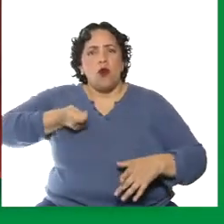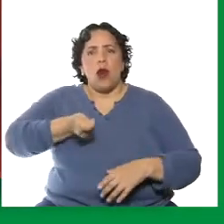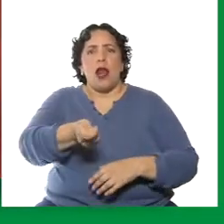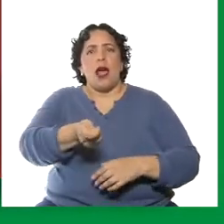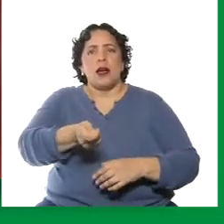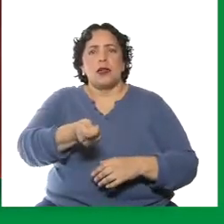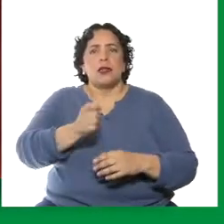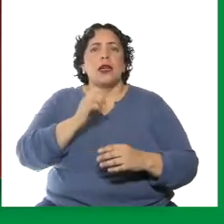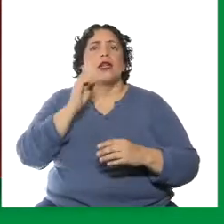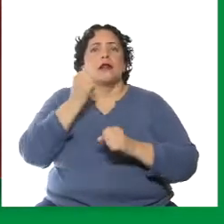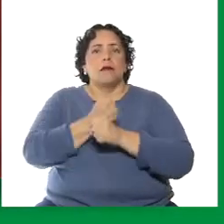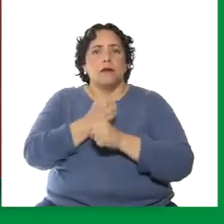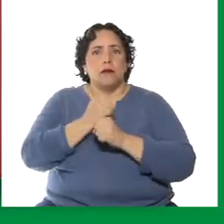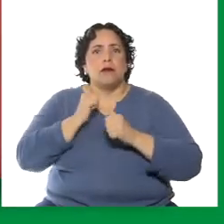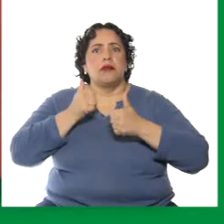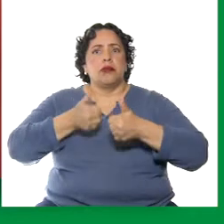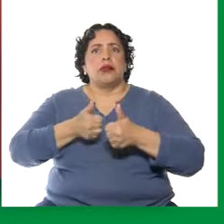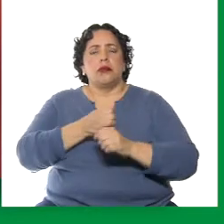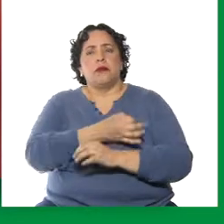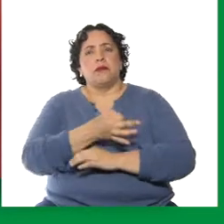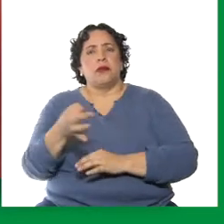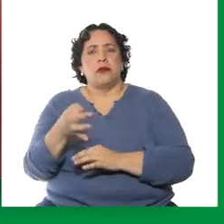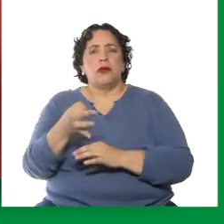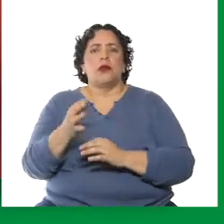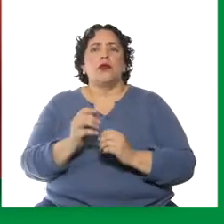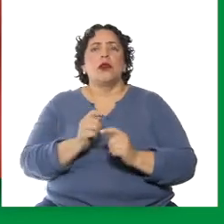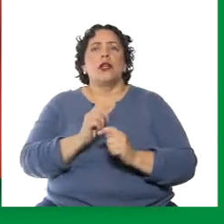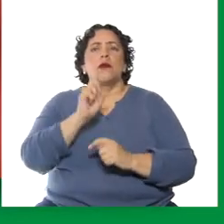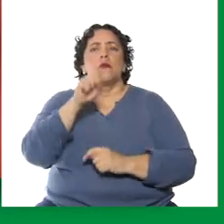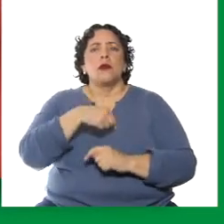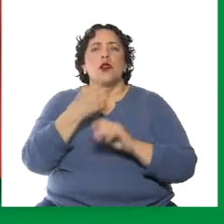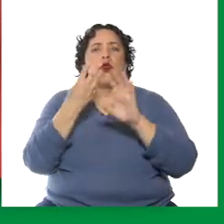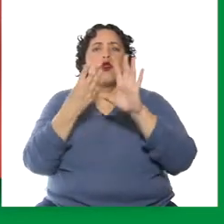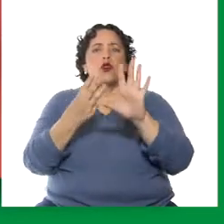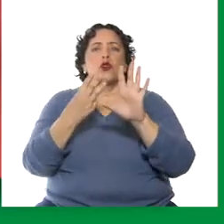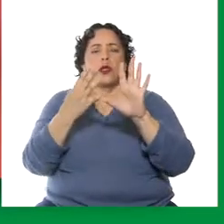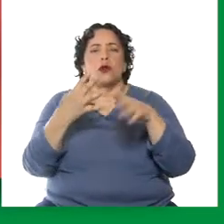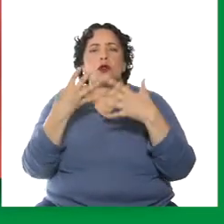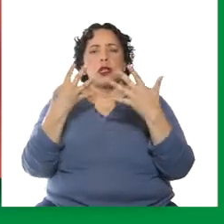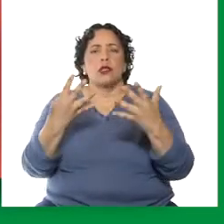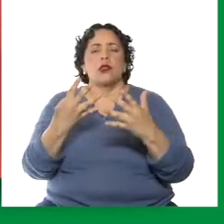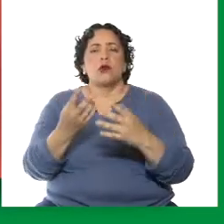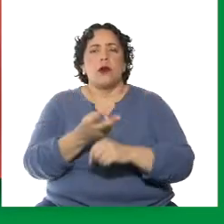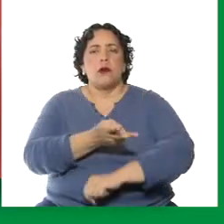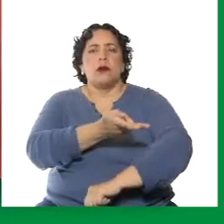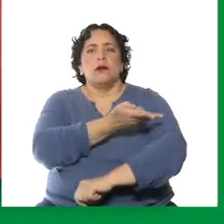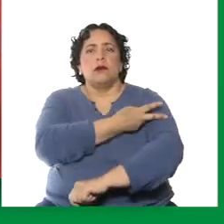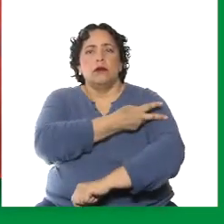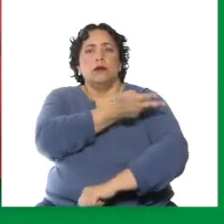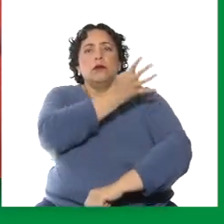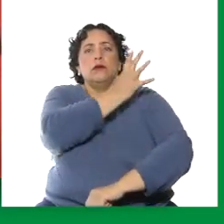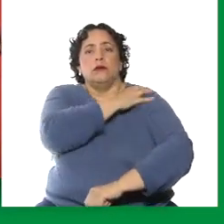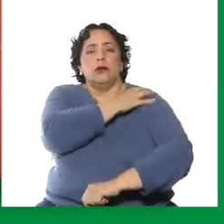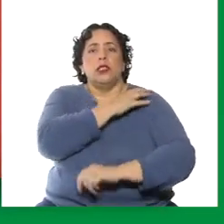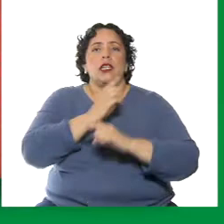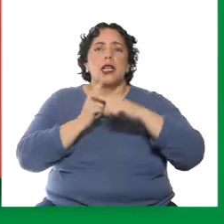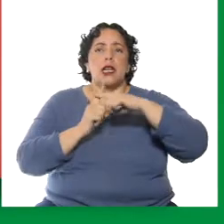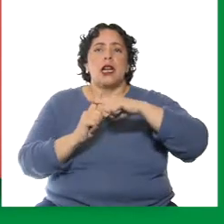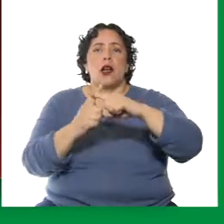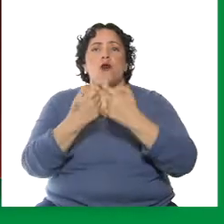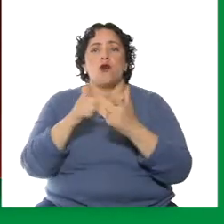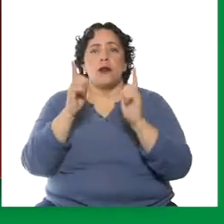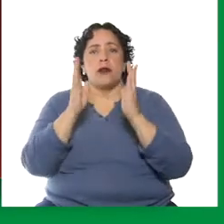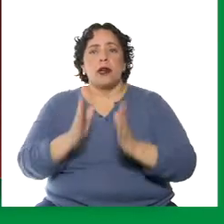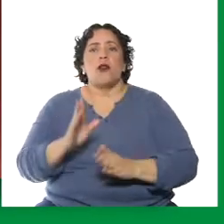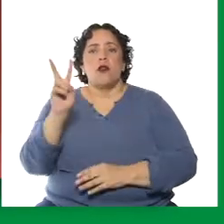destacado desempeño, valentía y coraje, recibió en 1819 el grado de teniente coronel y la Cruz de los Libertadores